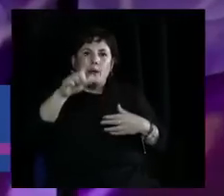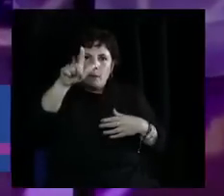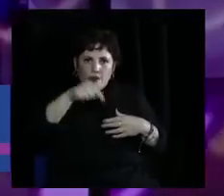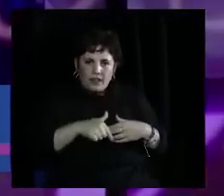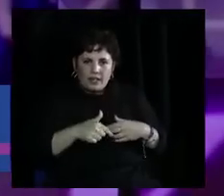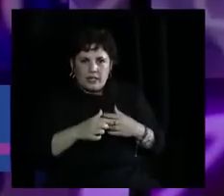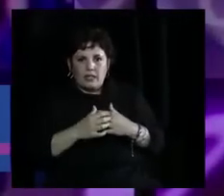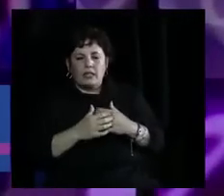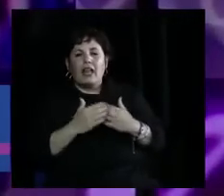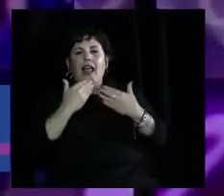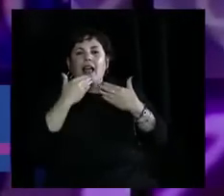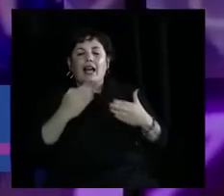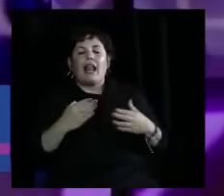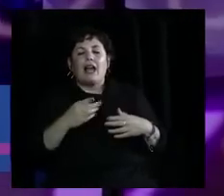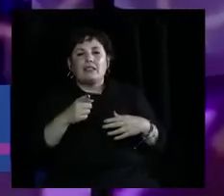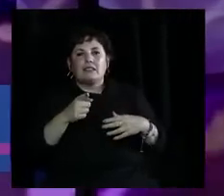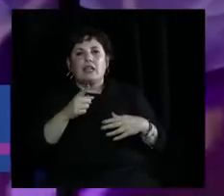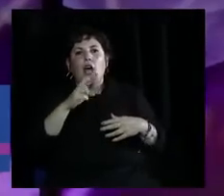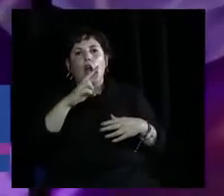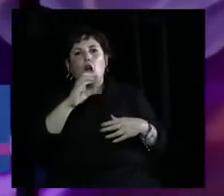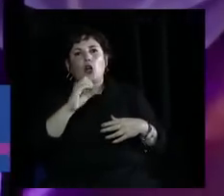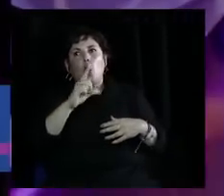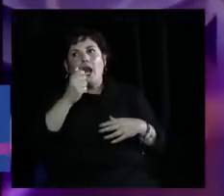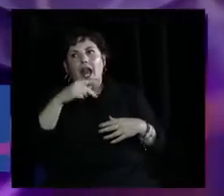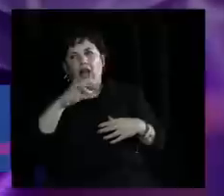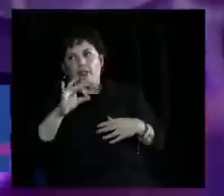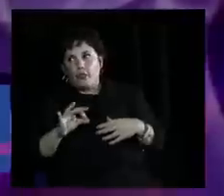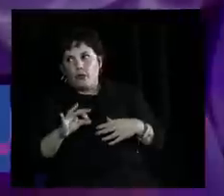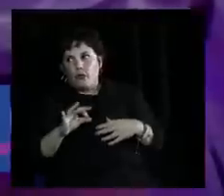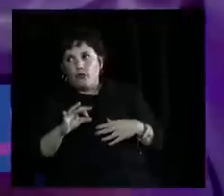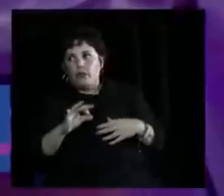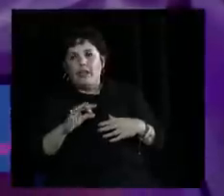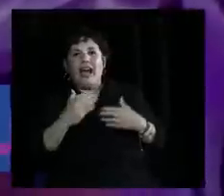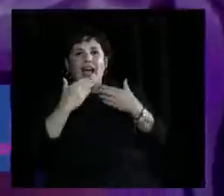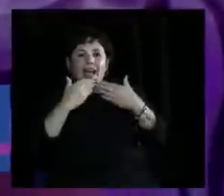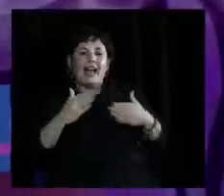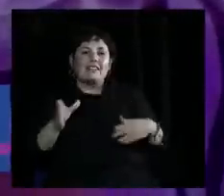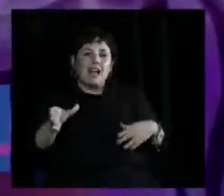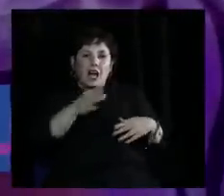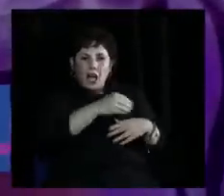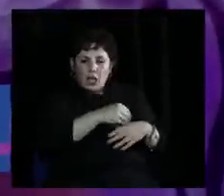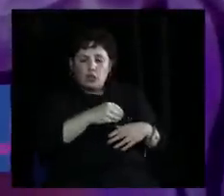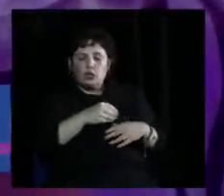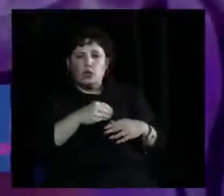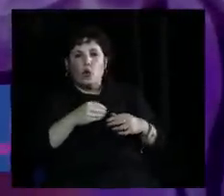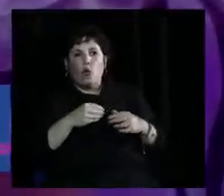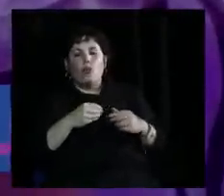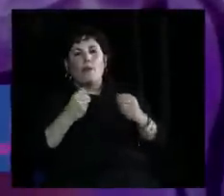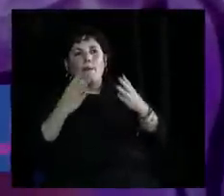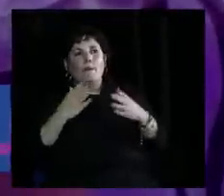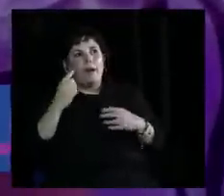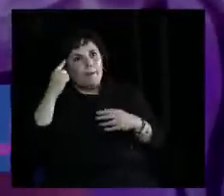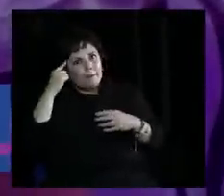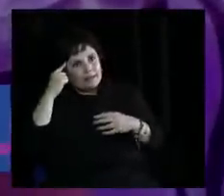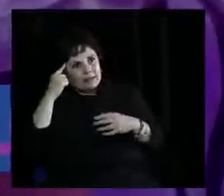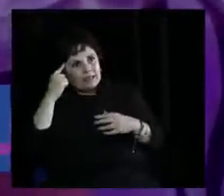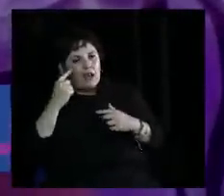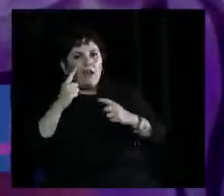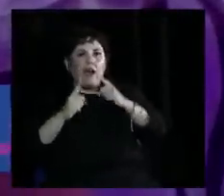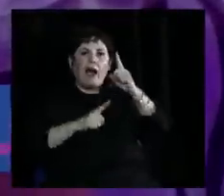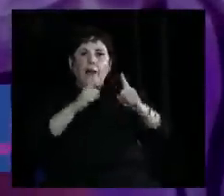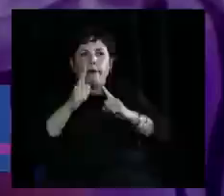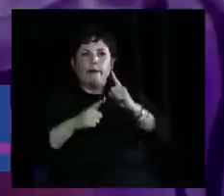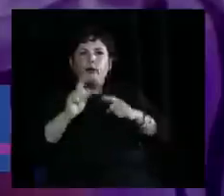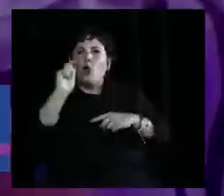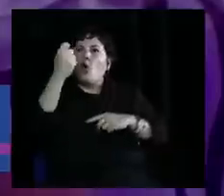acompañado. Gracias, Rolando Arbezún. Bueno, ustedes escucharon. Gracias a todos, porque pensaban algunos que